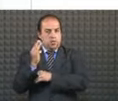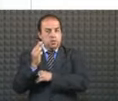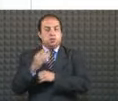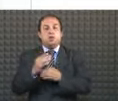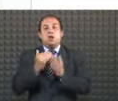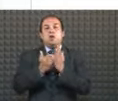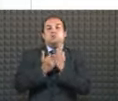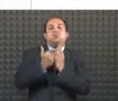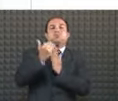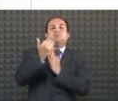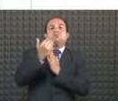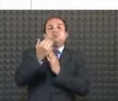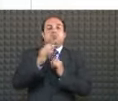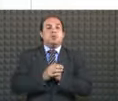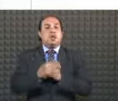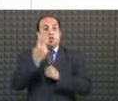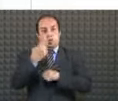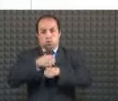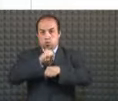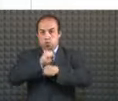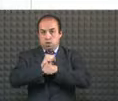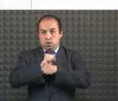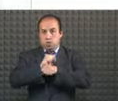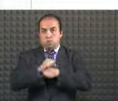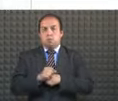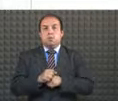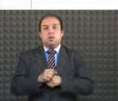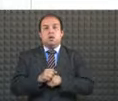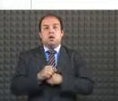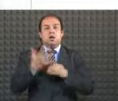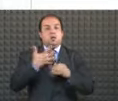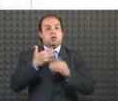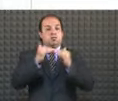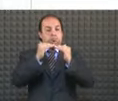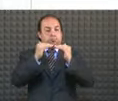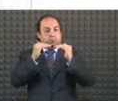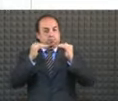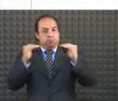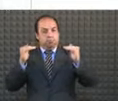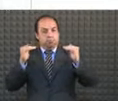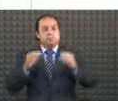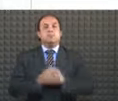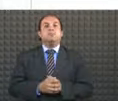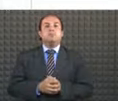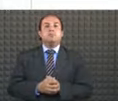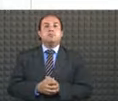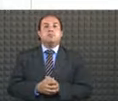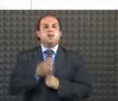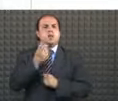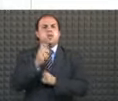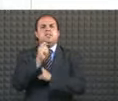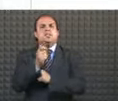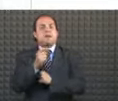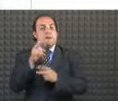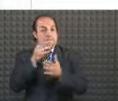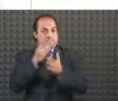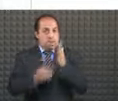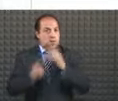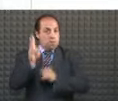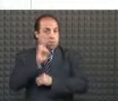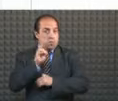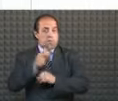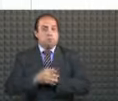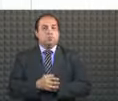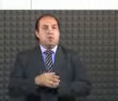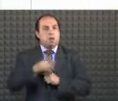manera importante hasta hace 2 semanas y llevamos 2 semanas en las que ha dejado de crecer el número de positivos diarios. Y esto no ha sido por falta de pruebas, derivado